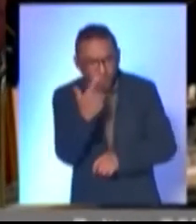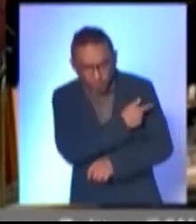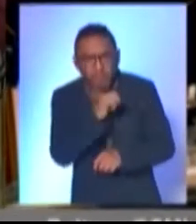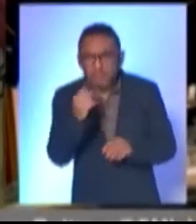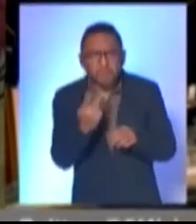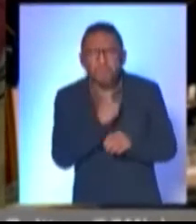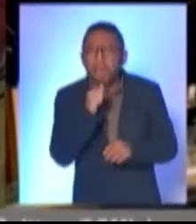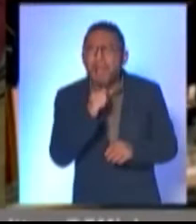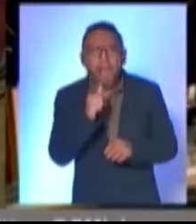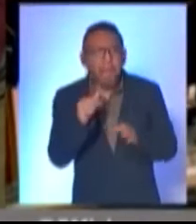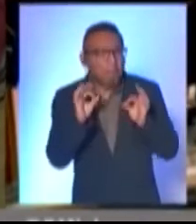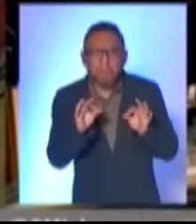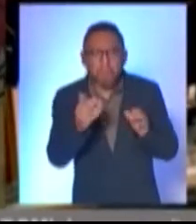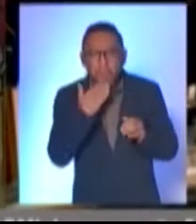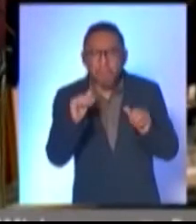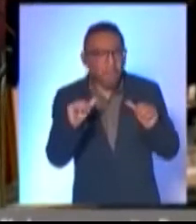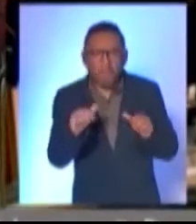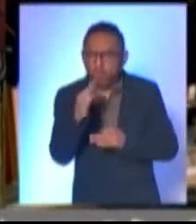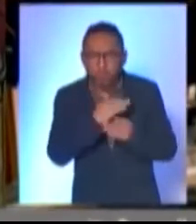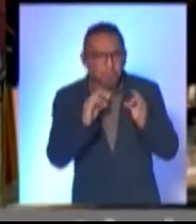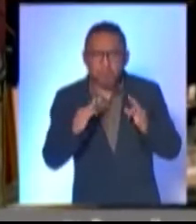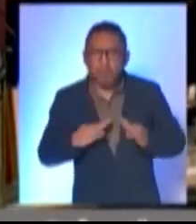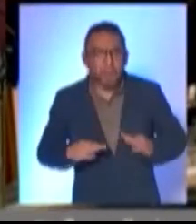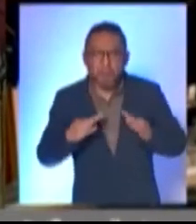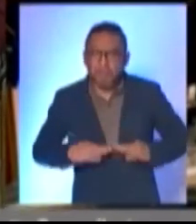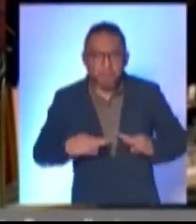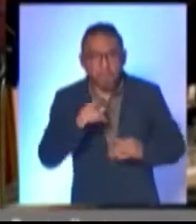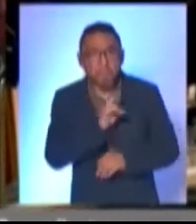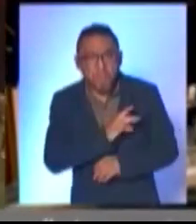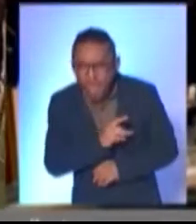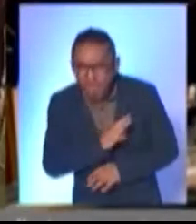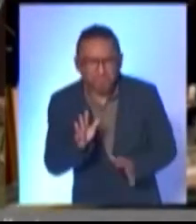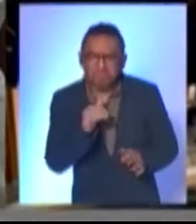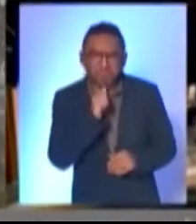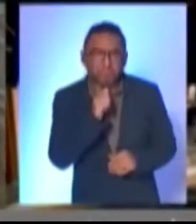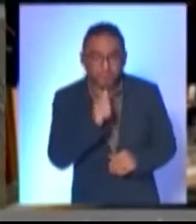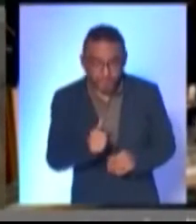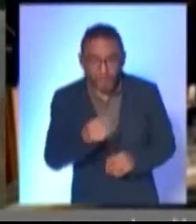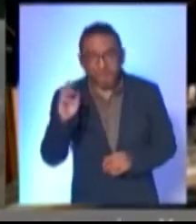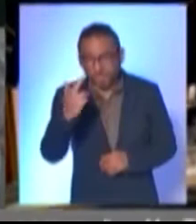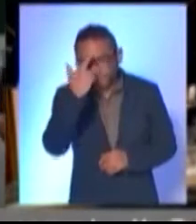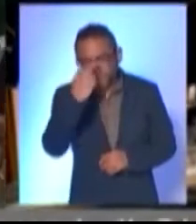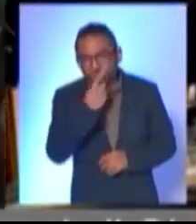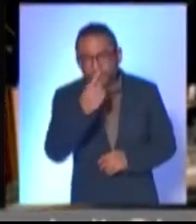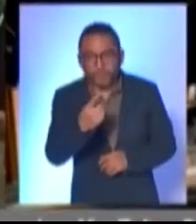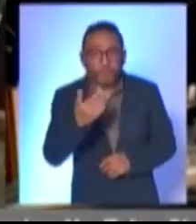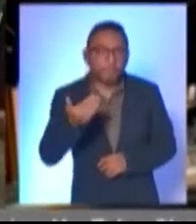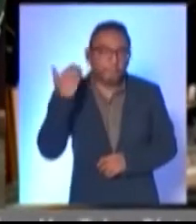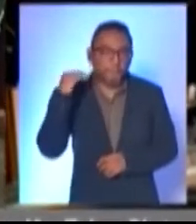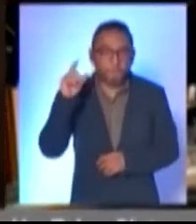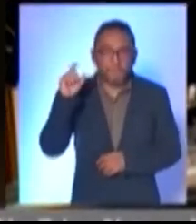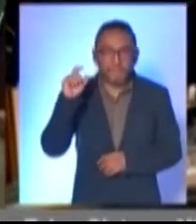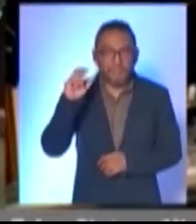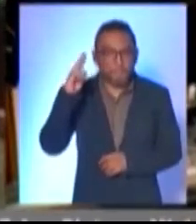nada. No pasa nada, todo está bien, tranquilo. Okay. No tener miedo a eso. Cabe recordar que el pasado 20 de marzo comenzó